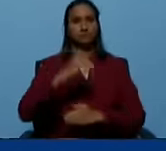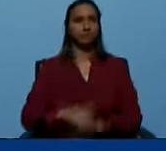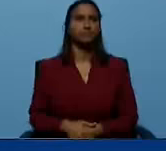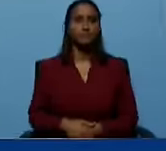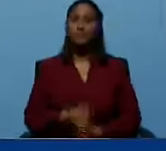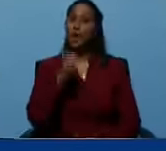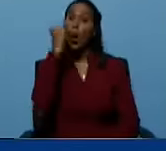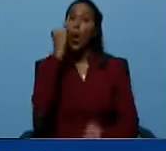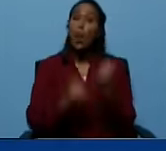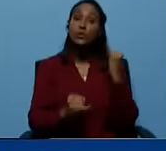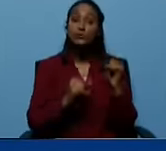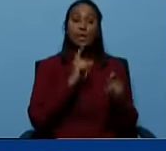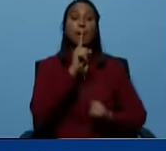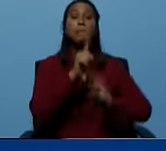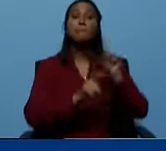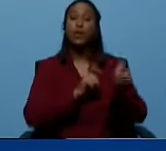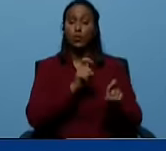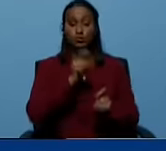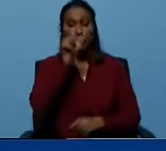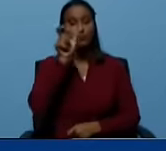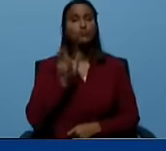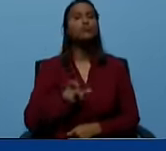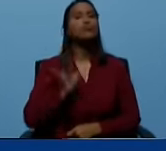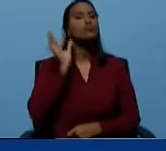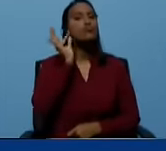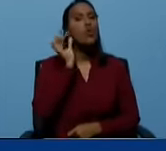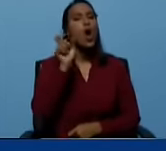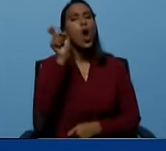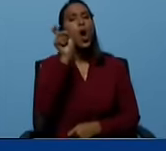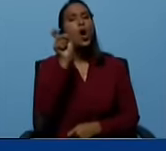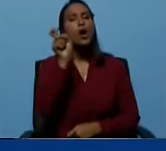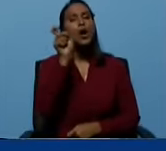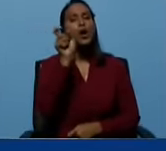tiene la palabra Génesis Novo de Globovisión.